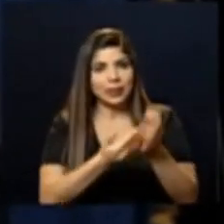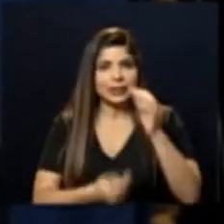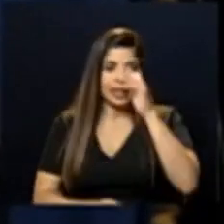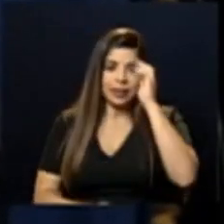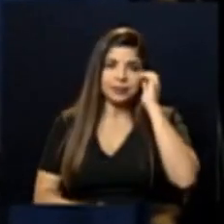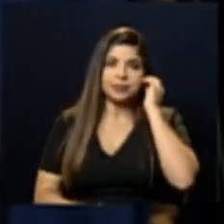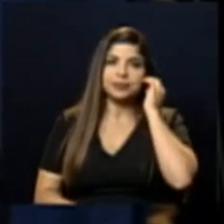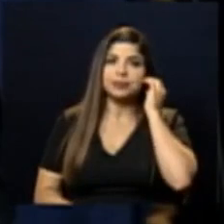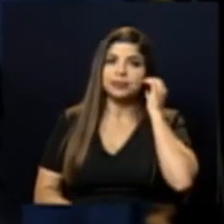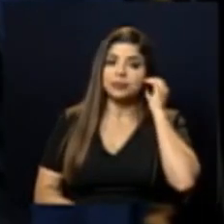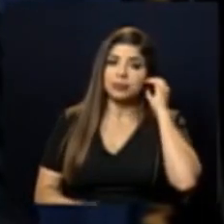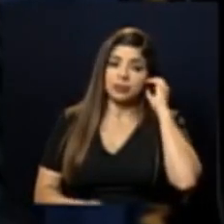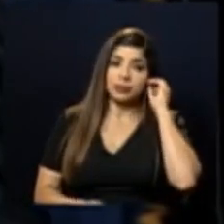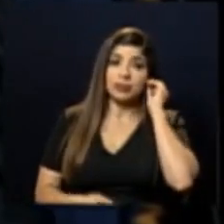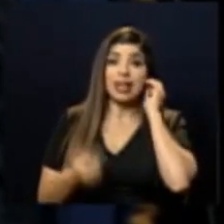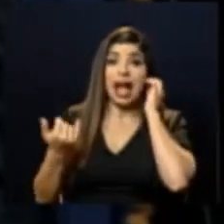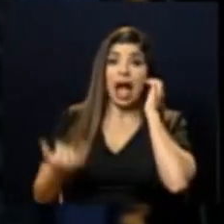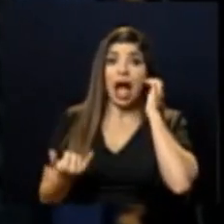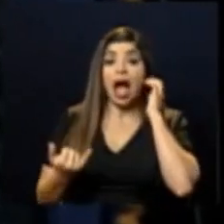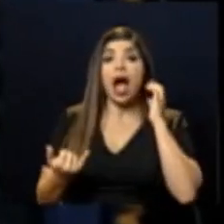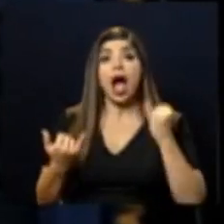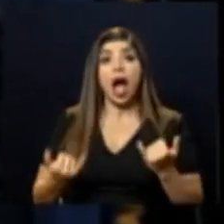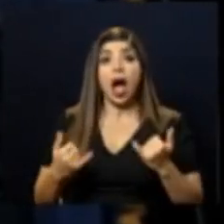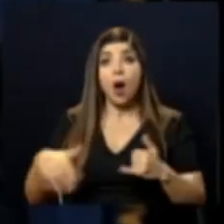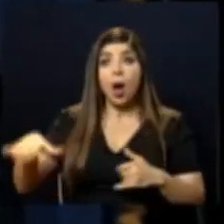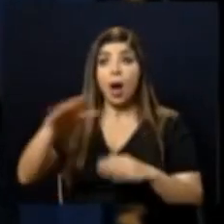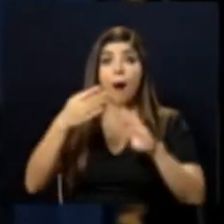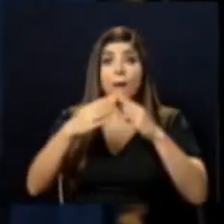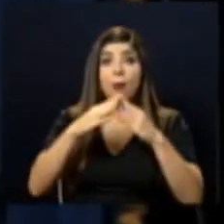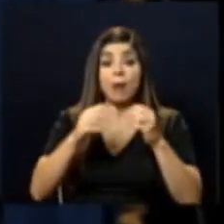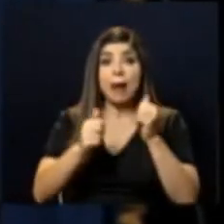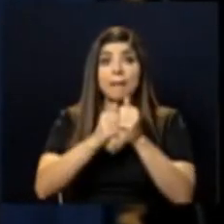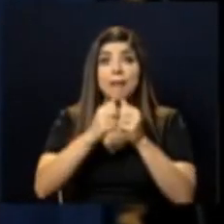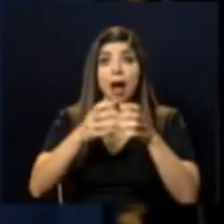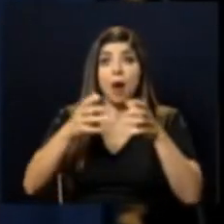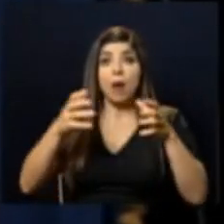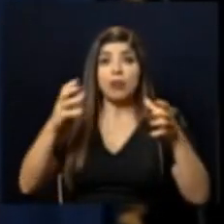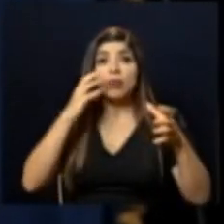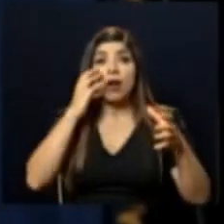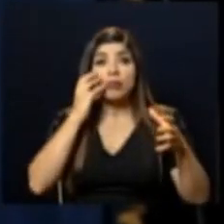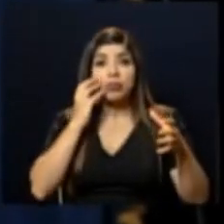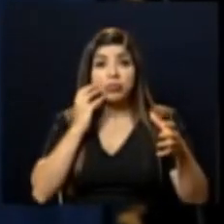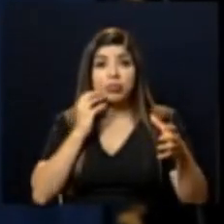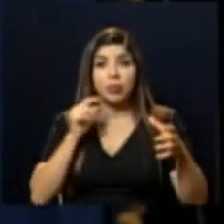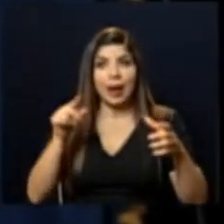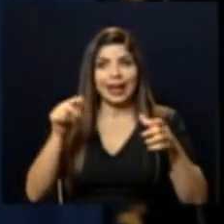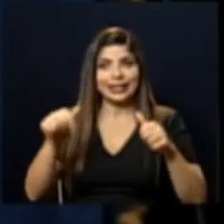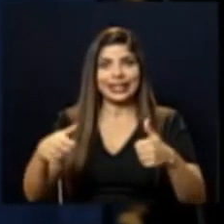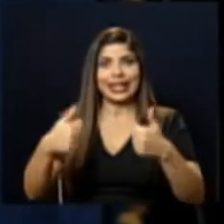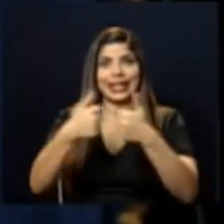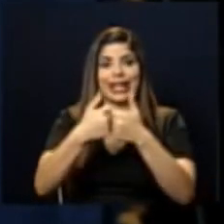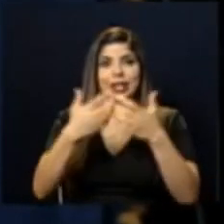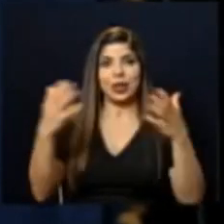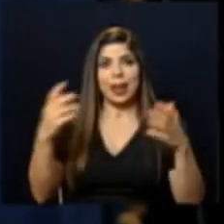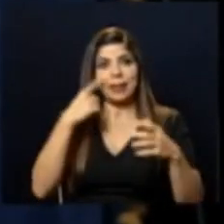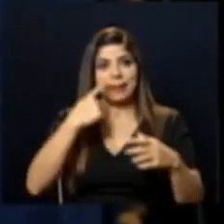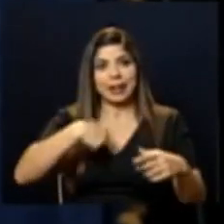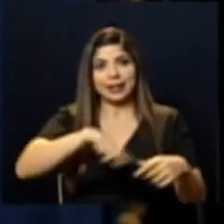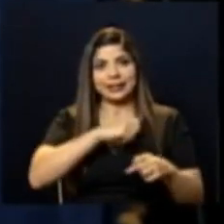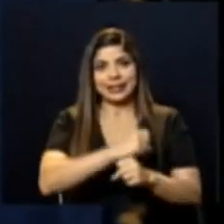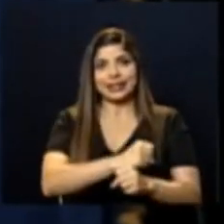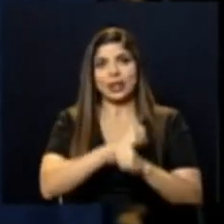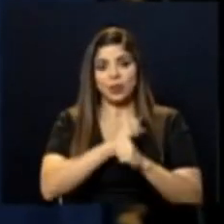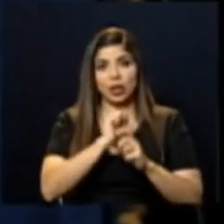Al ser el envejecimiento de nuestra población uno de los mayores retos de nuestra seguridad social,